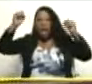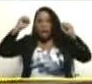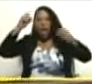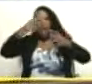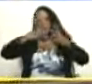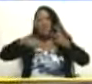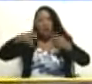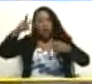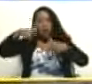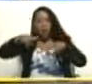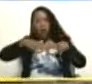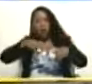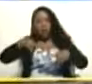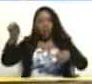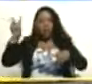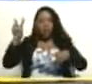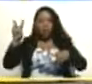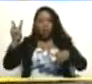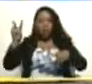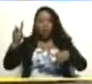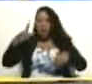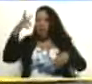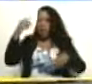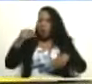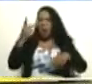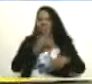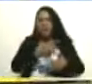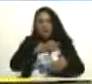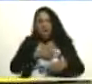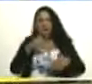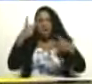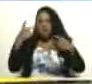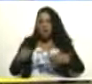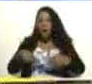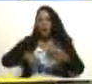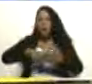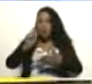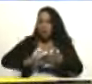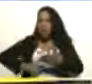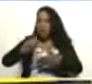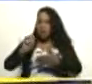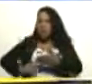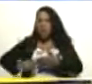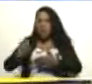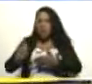Venezuela. No al fraude, no al fraude de las firmas planas.